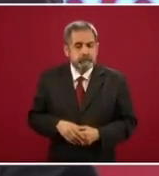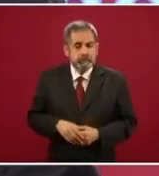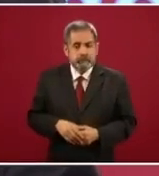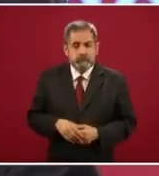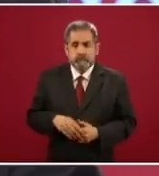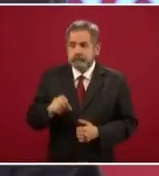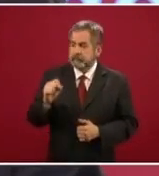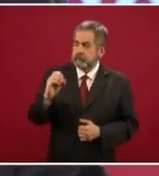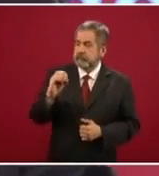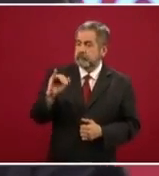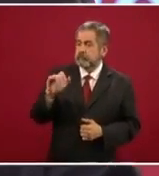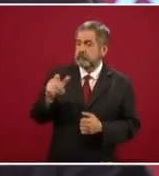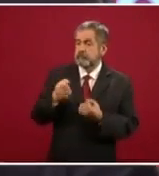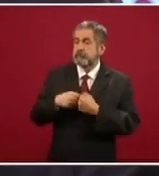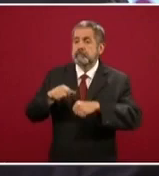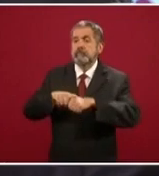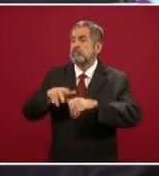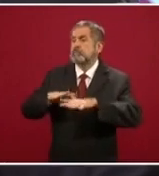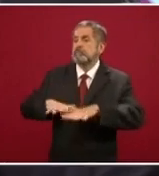lo social,